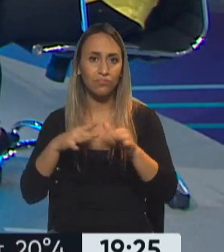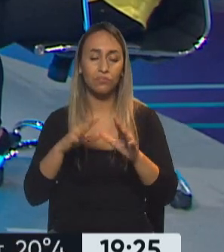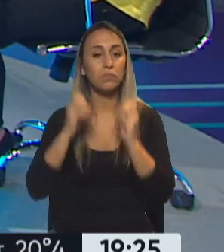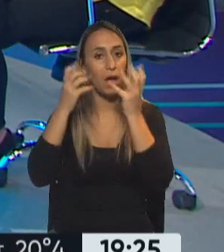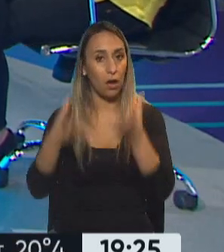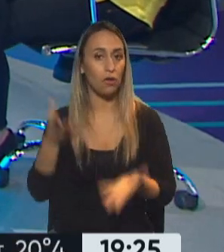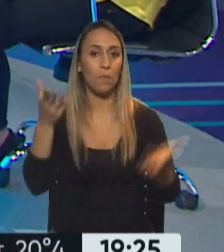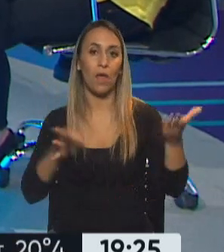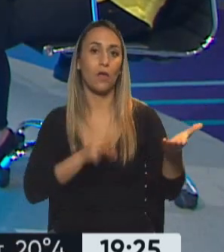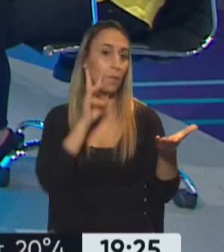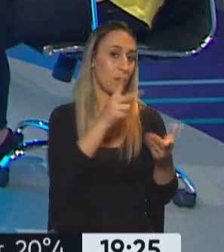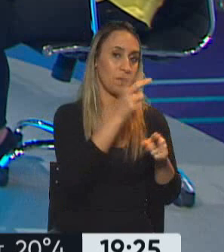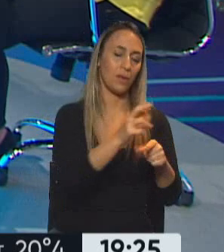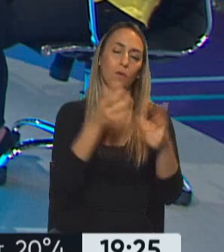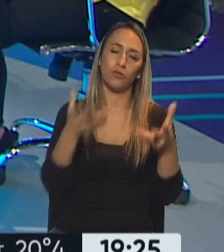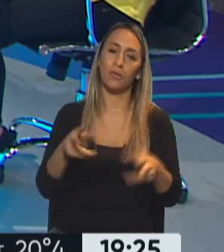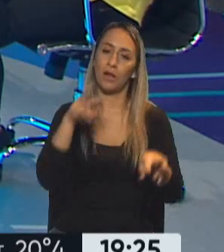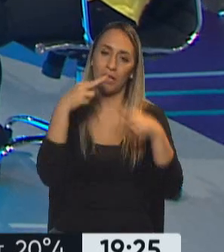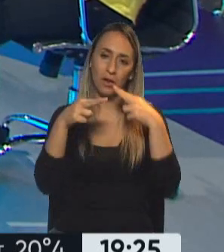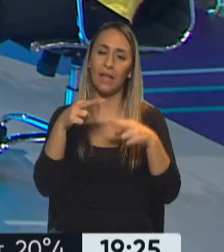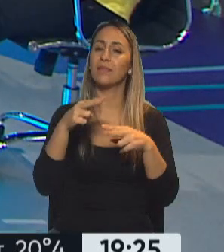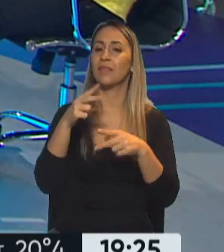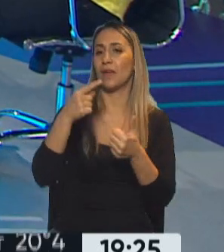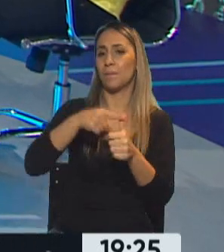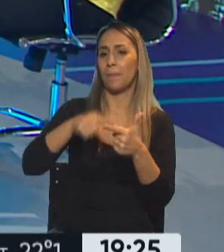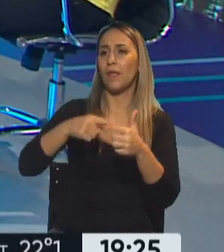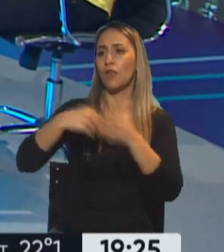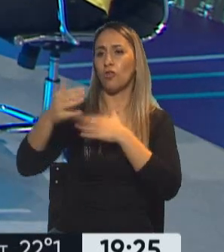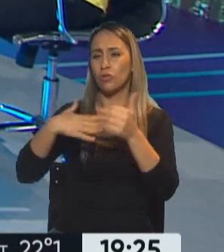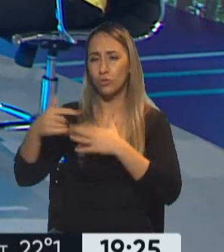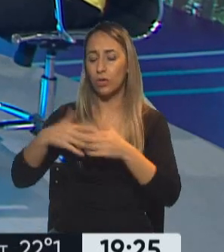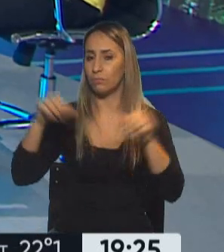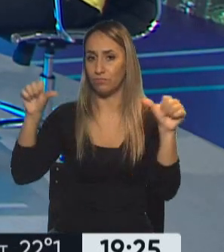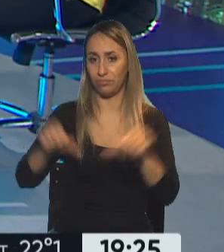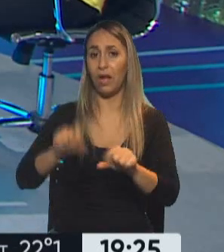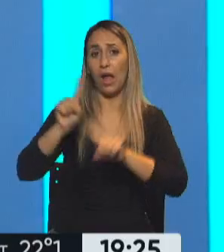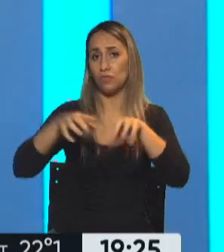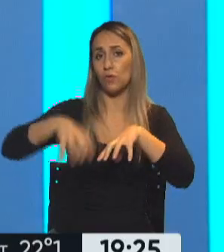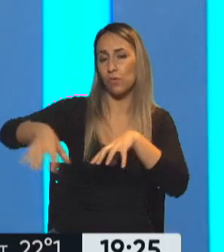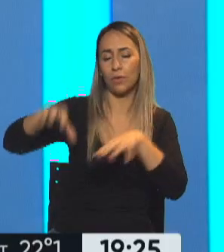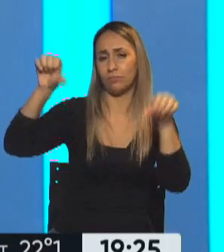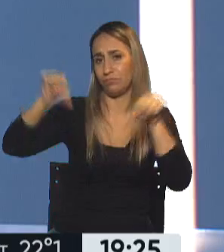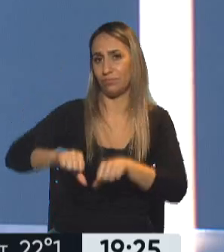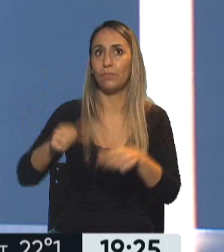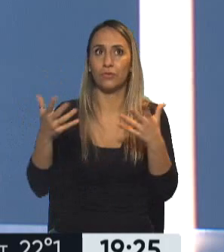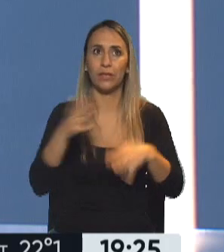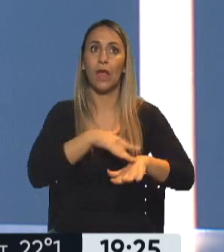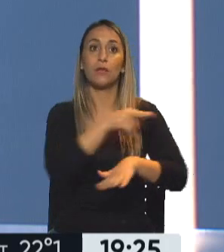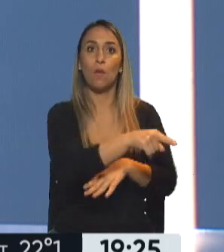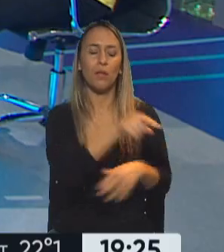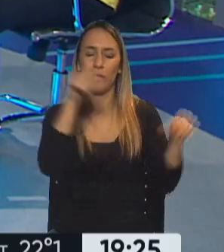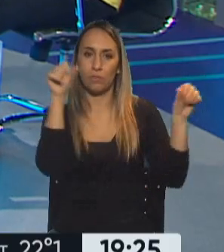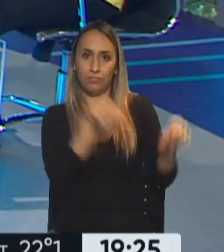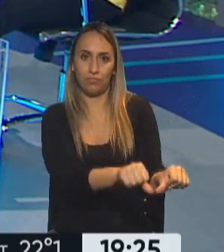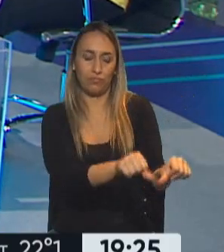caído, bueno, hoteles y restaurantes, servicios comunitarios, claro. construcción, sí. bueno, hay rubros en es los casi que... casi una obviedad en ese momento del año. Claro, que